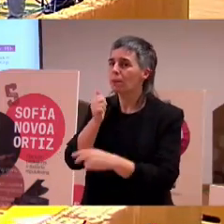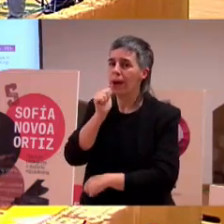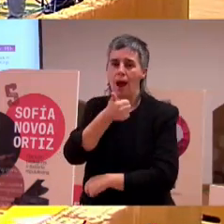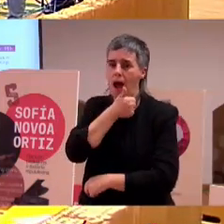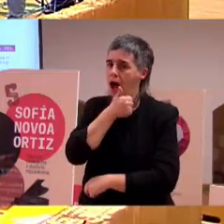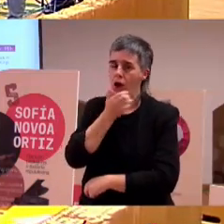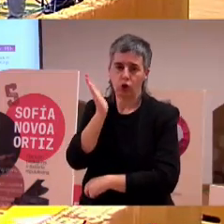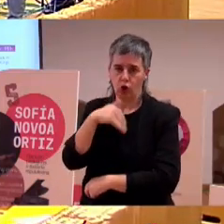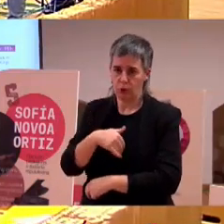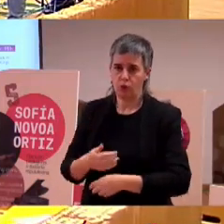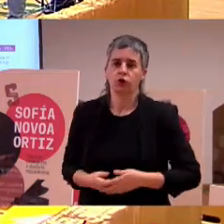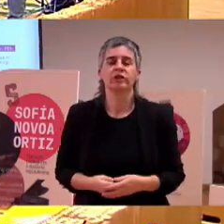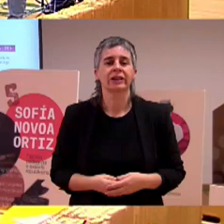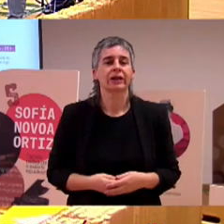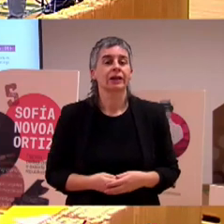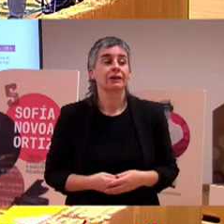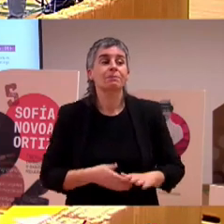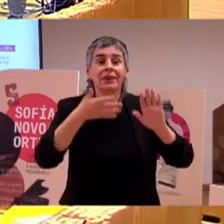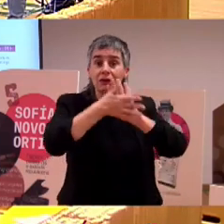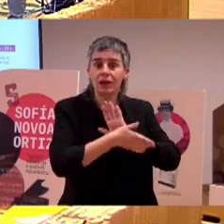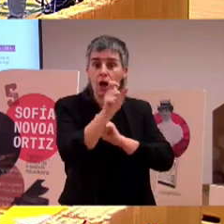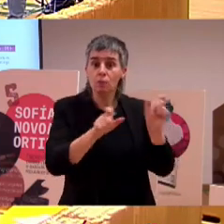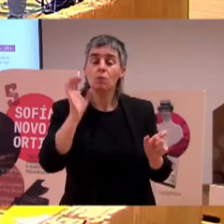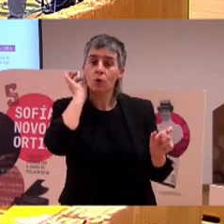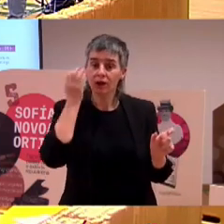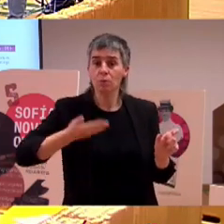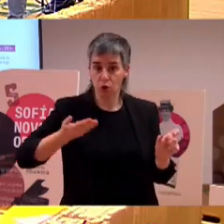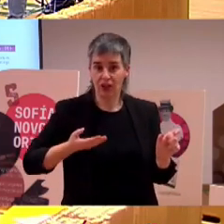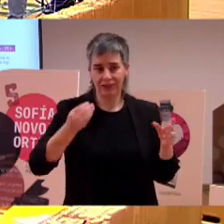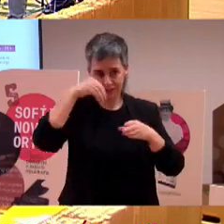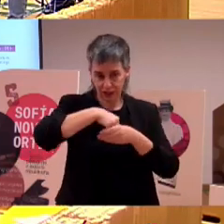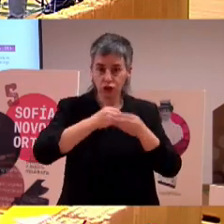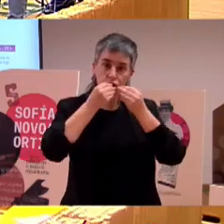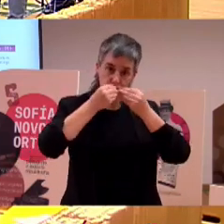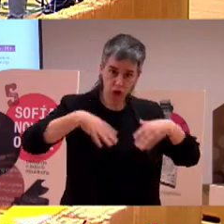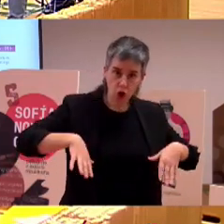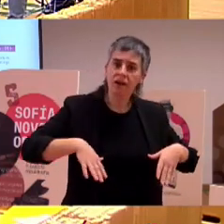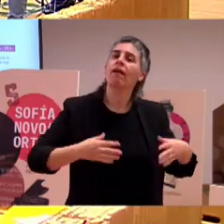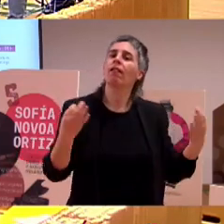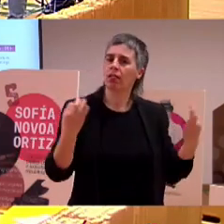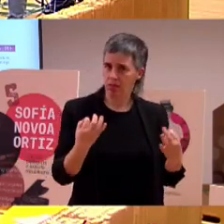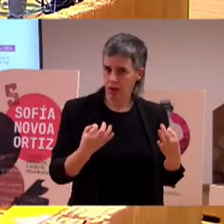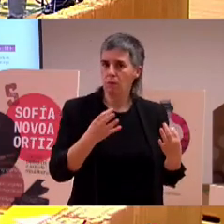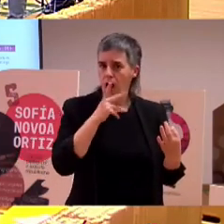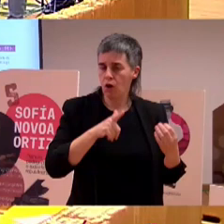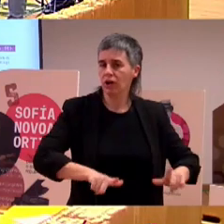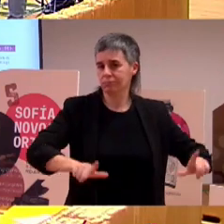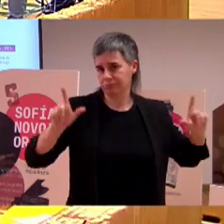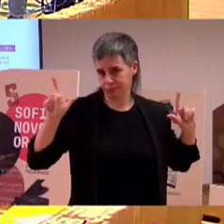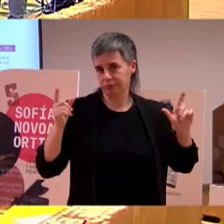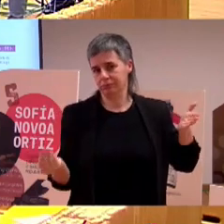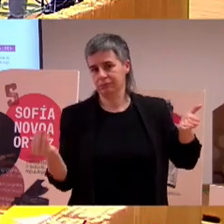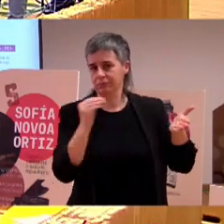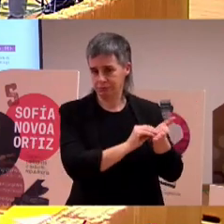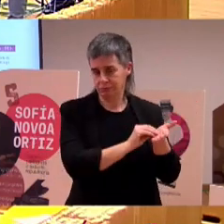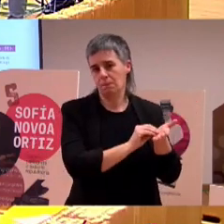bueno. Mulleres que tamén foron moi importantes para a historia e que deben tamén contar con esas páxinas que